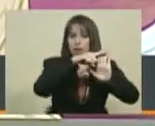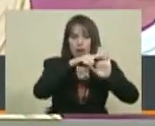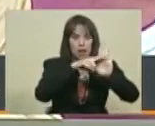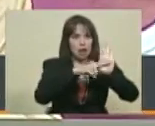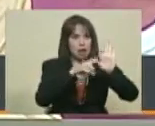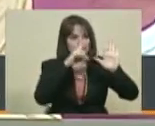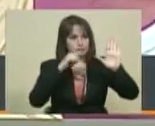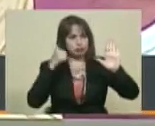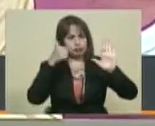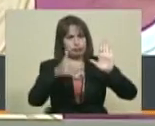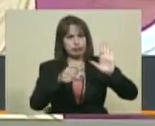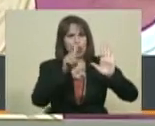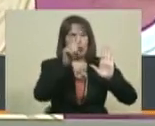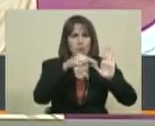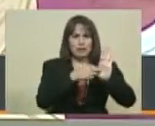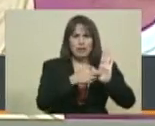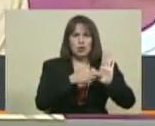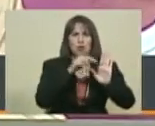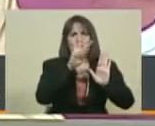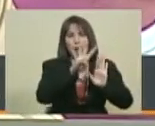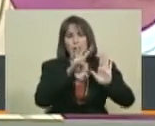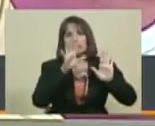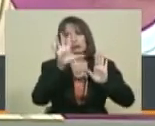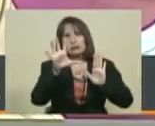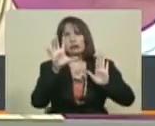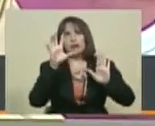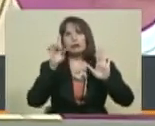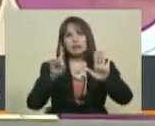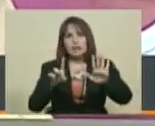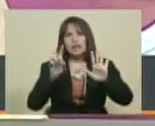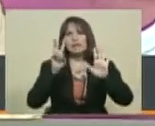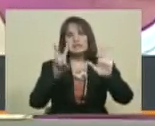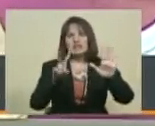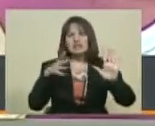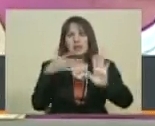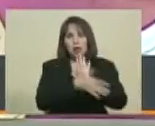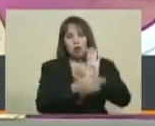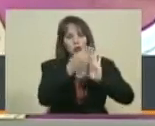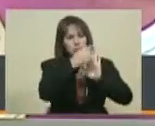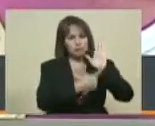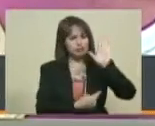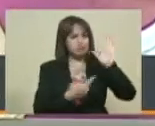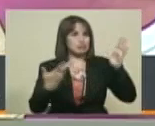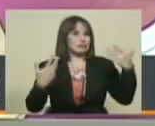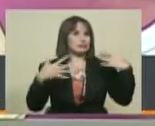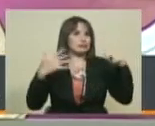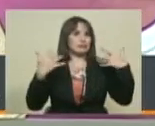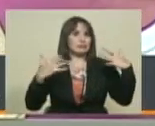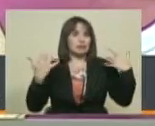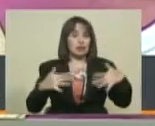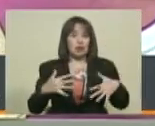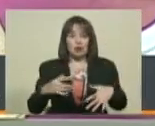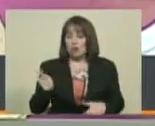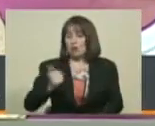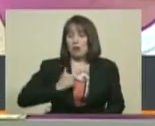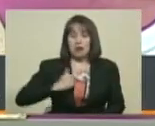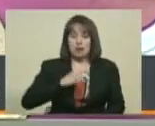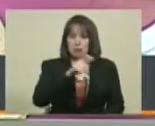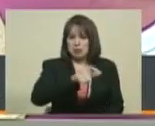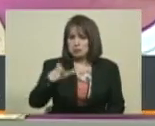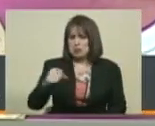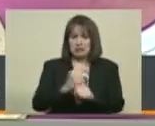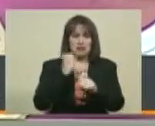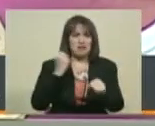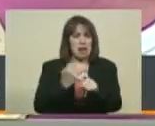años 2004, 5, 6, 7, como cualquier persona que trabajara en la industria petrolera,